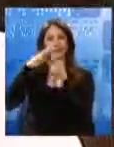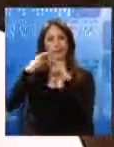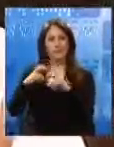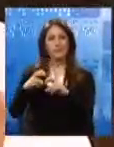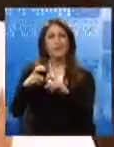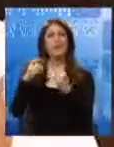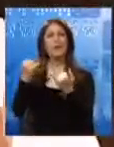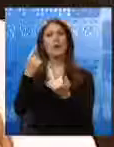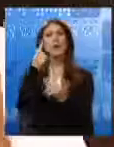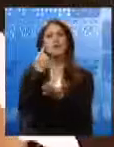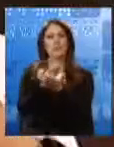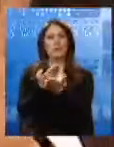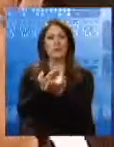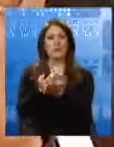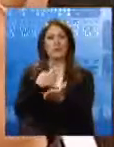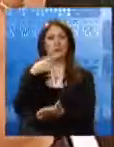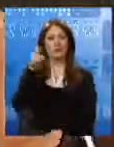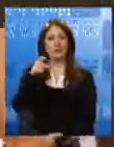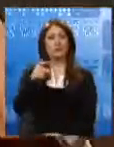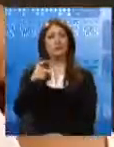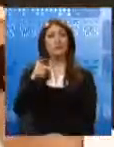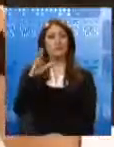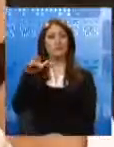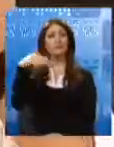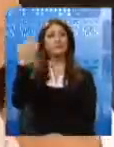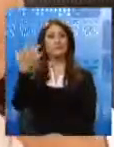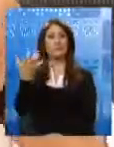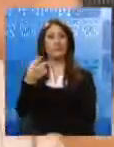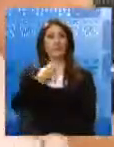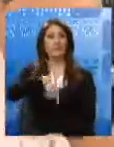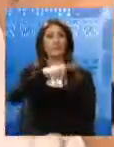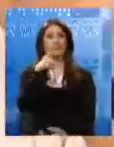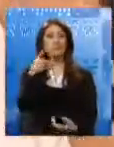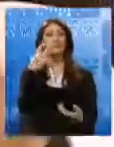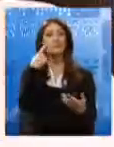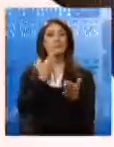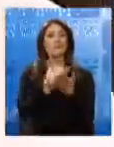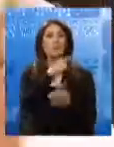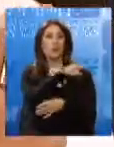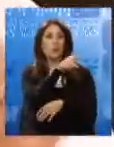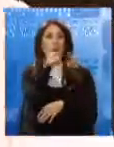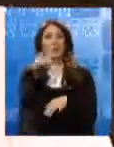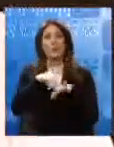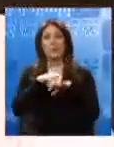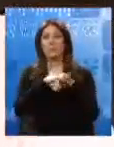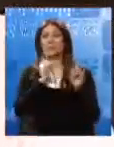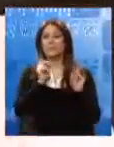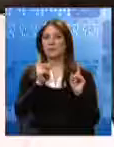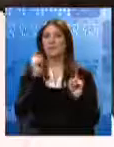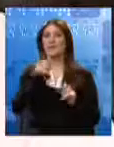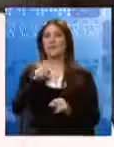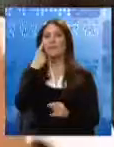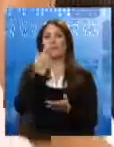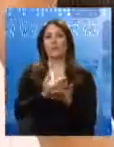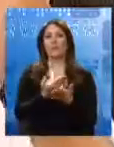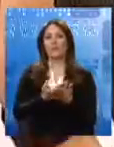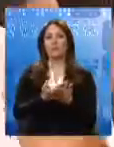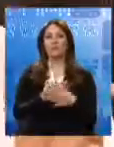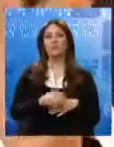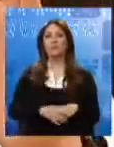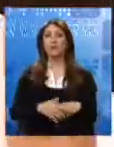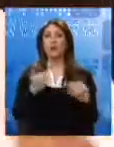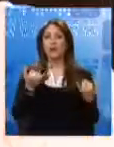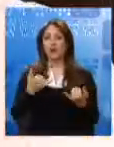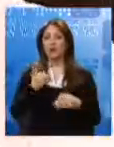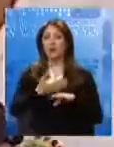y con pruebas porque ya verán que querían involucrar a todo el mundo sin prueba y hasta que se esclarezca el asunto pasó el 19 de febrero se lo